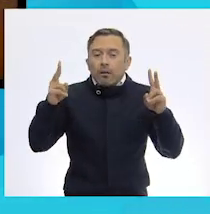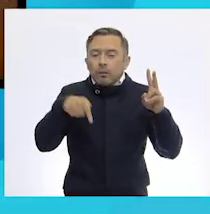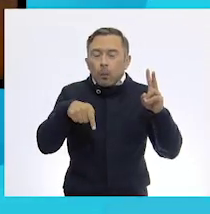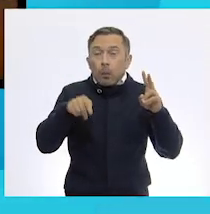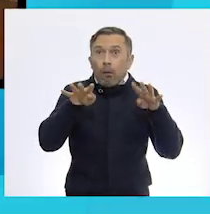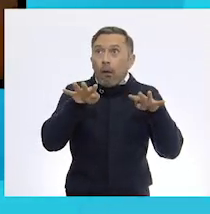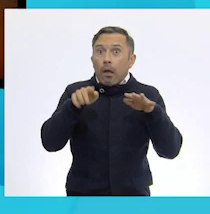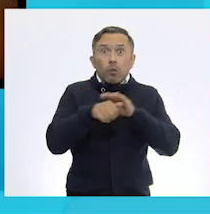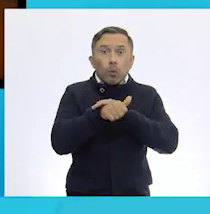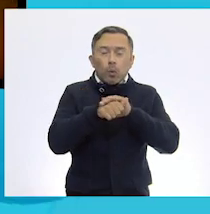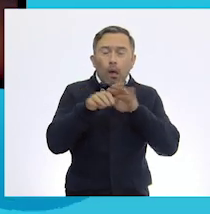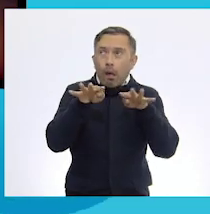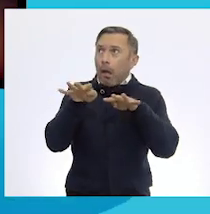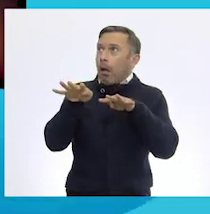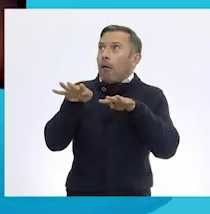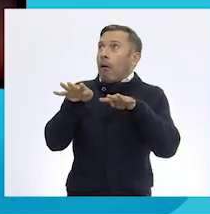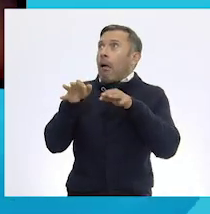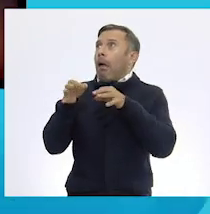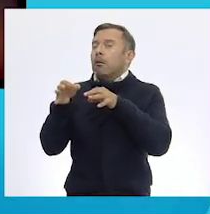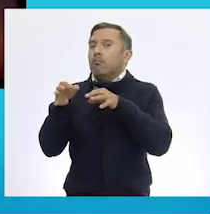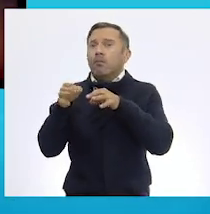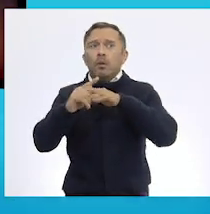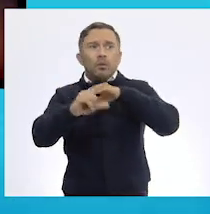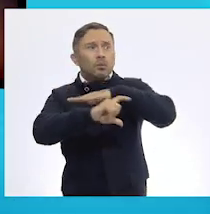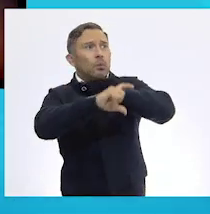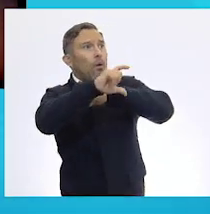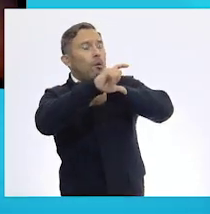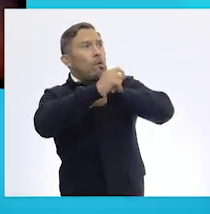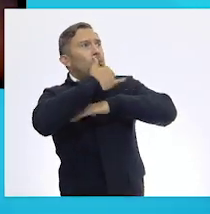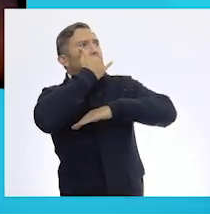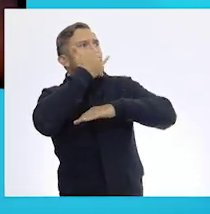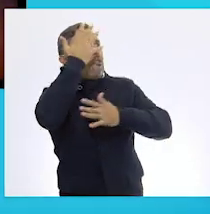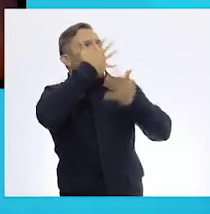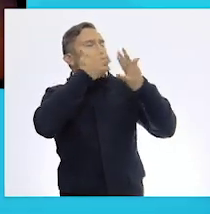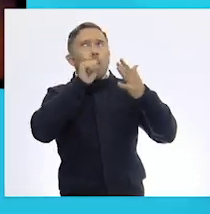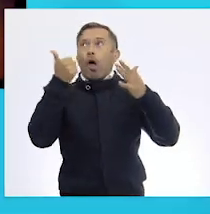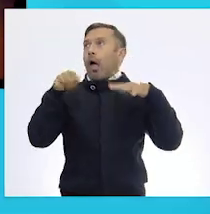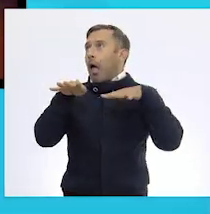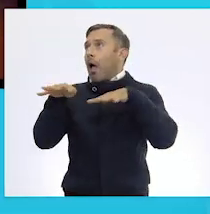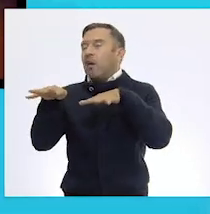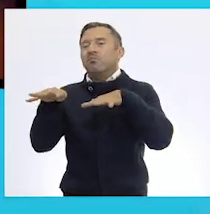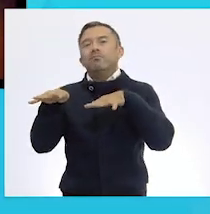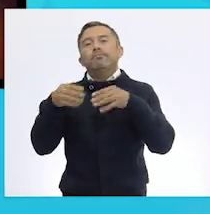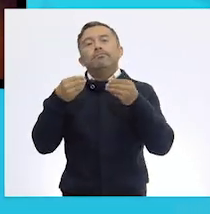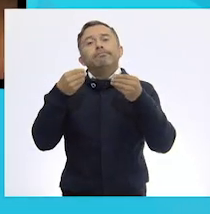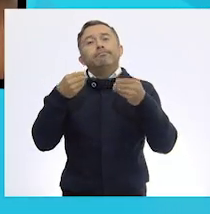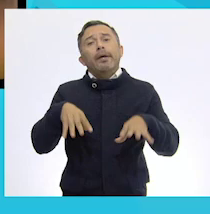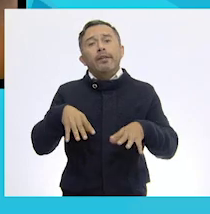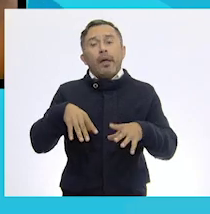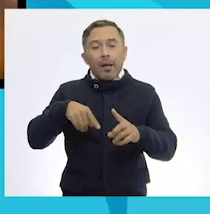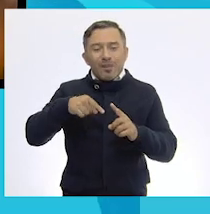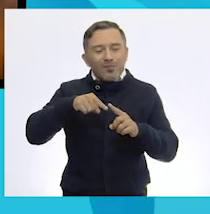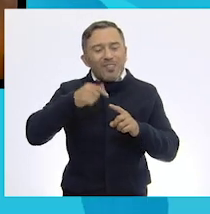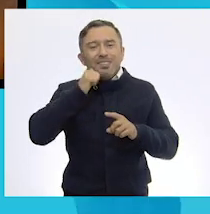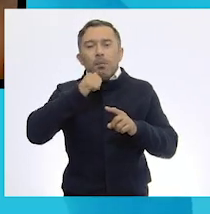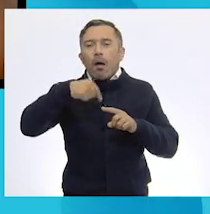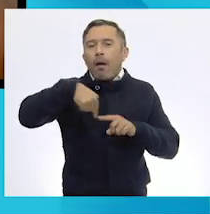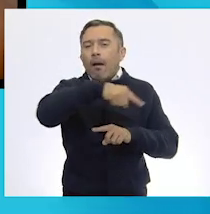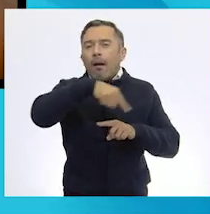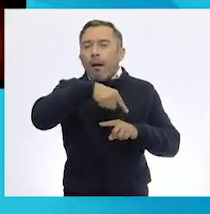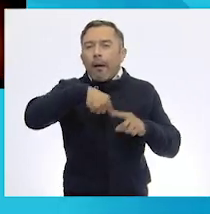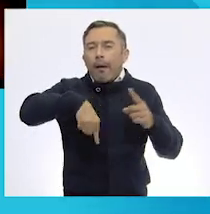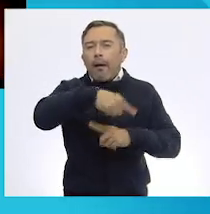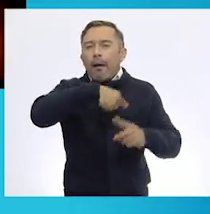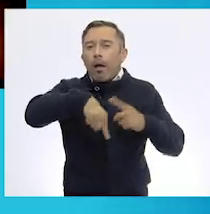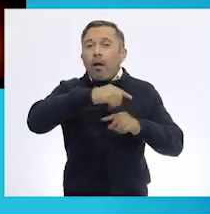el equilibrio natural del ciclo de la vida de algunas especies. Ay, cuando se trata de